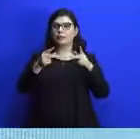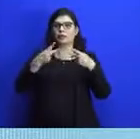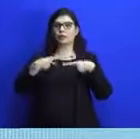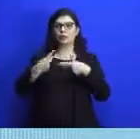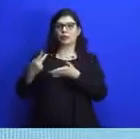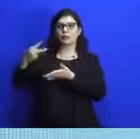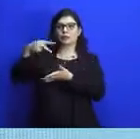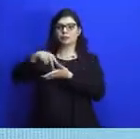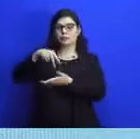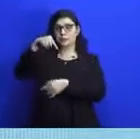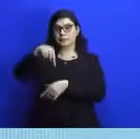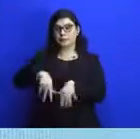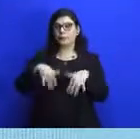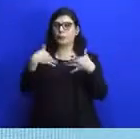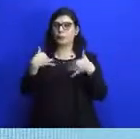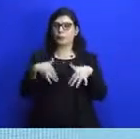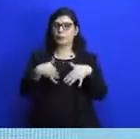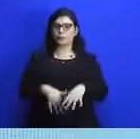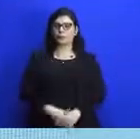presentes.